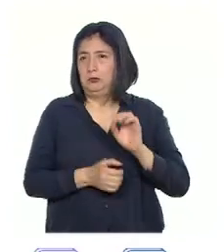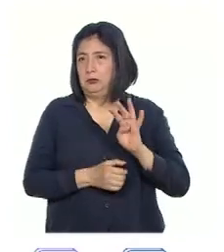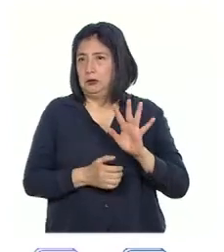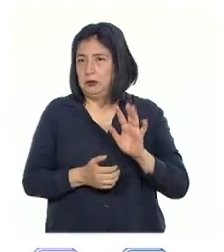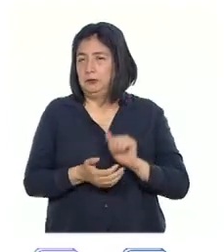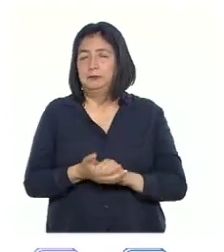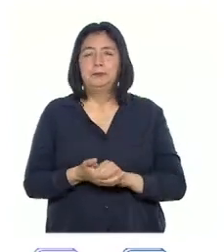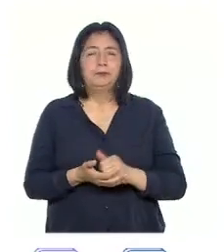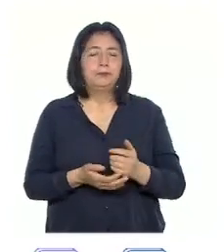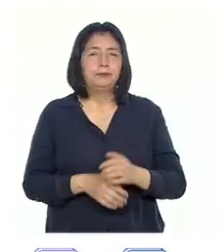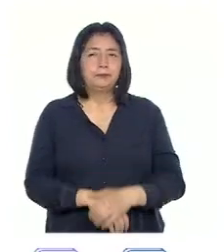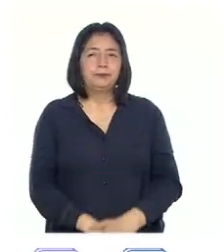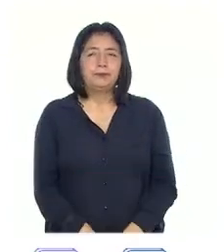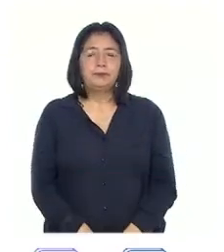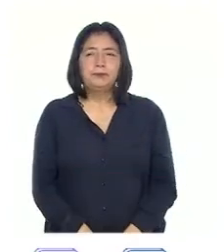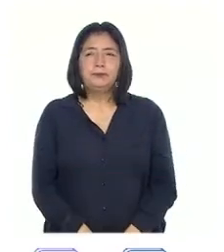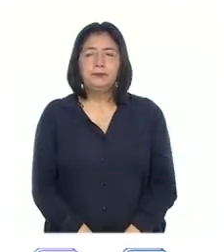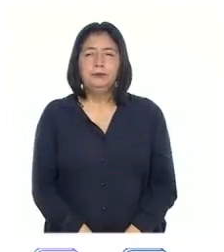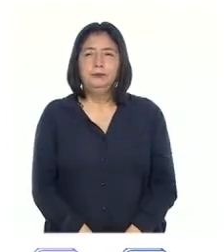45.